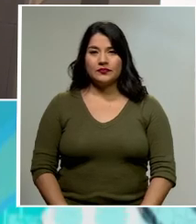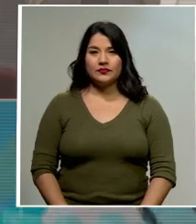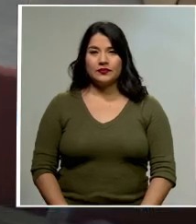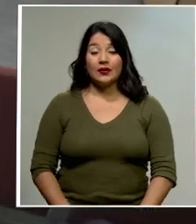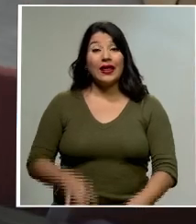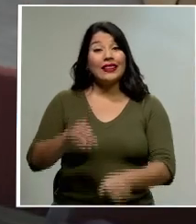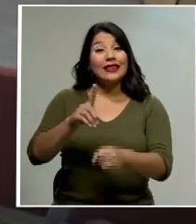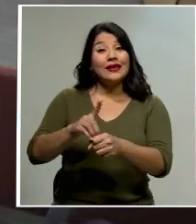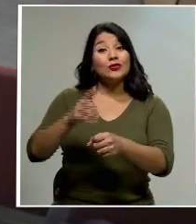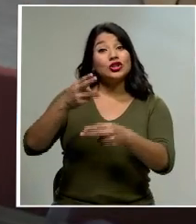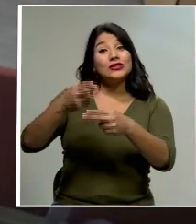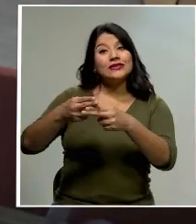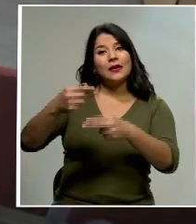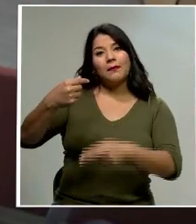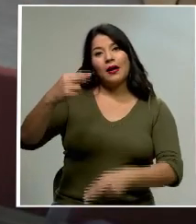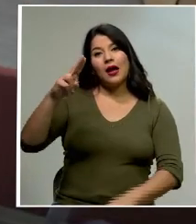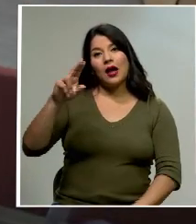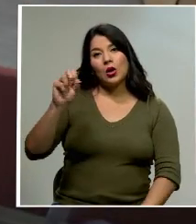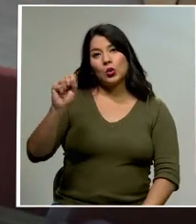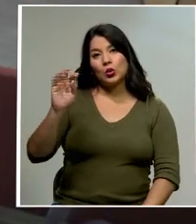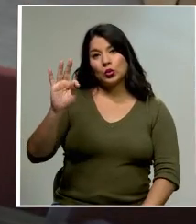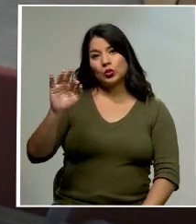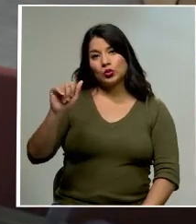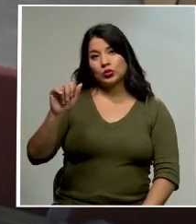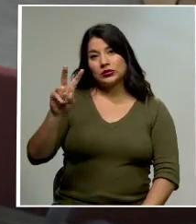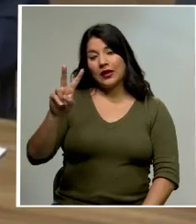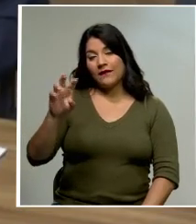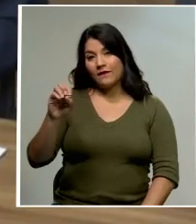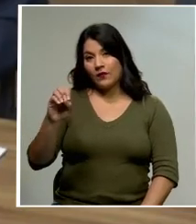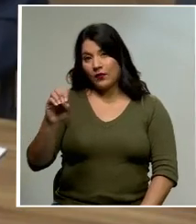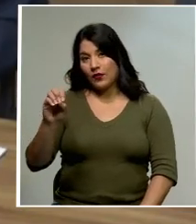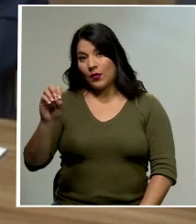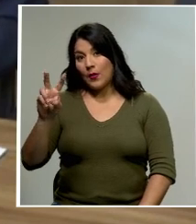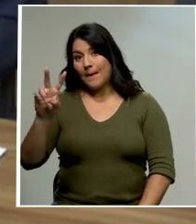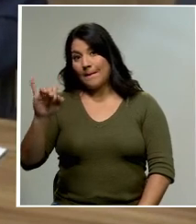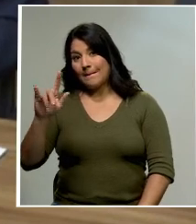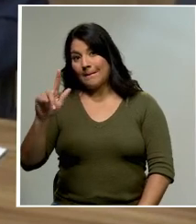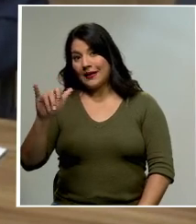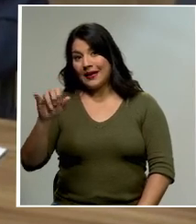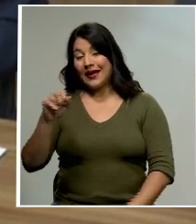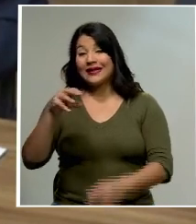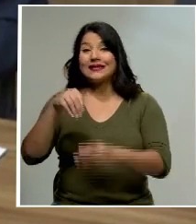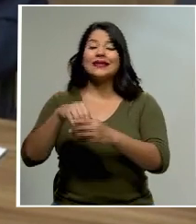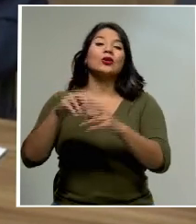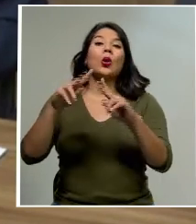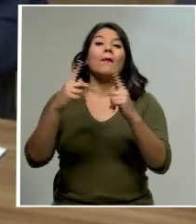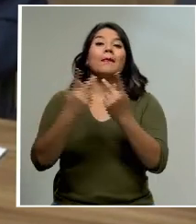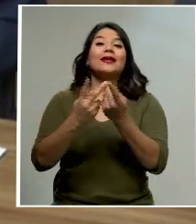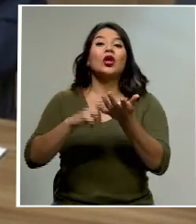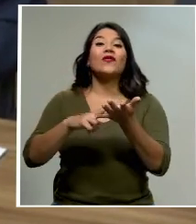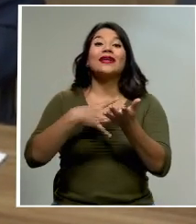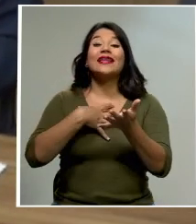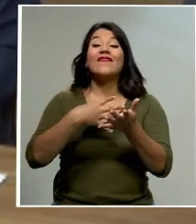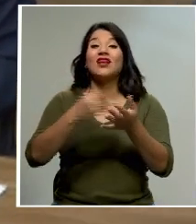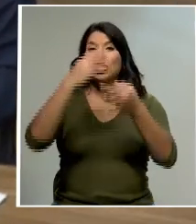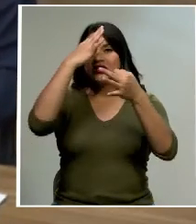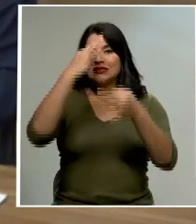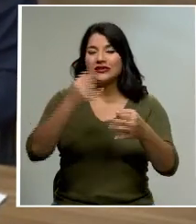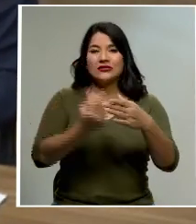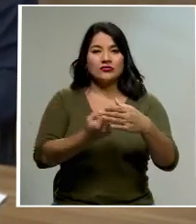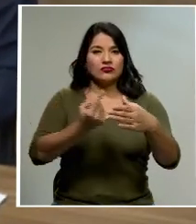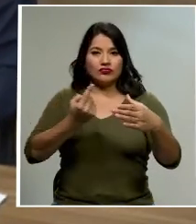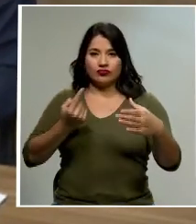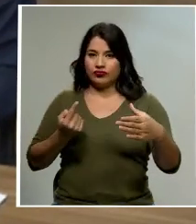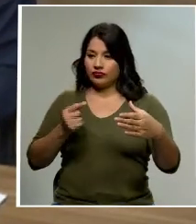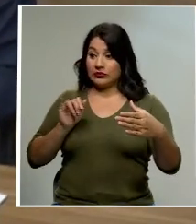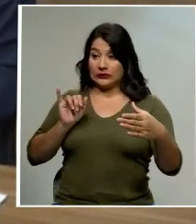El diputado Gustavo Viales del Partido Liberación Nacional seguirá separado de su fracción, al menos por lo que resta